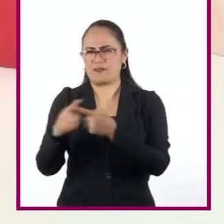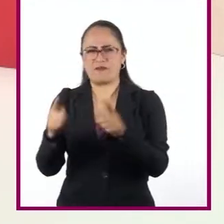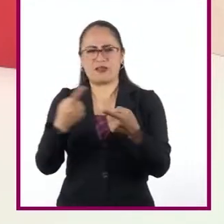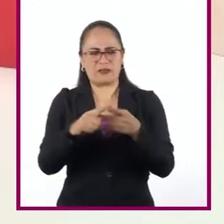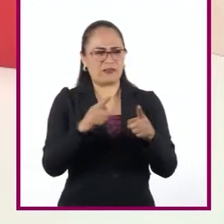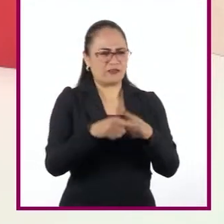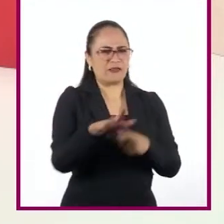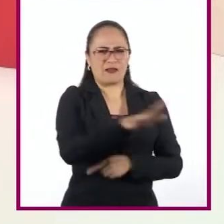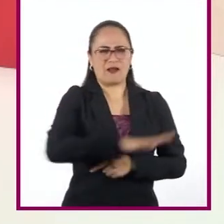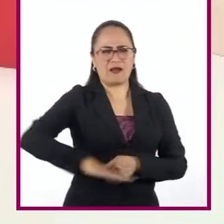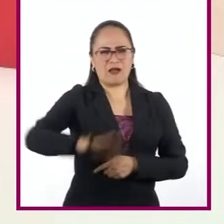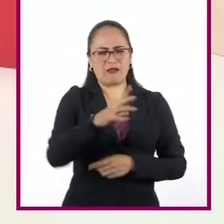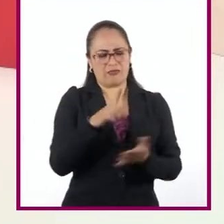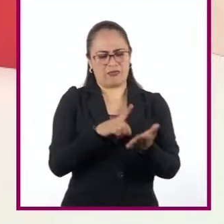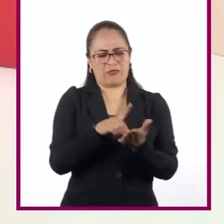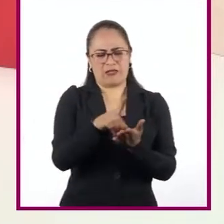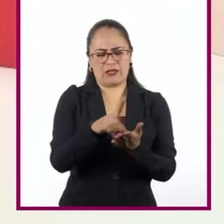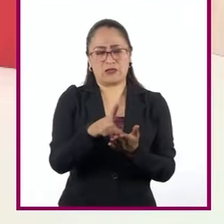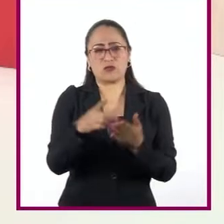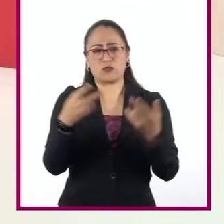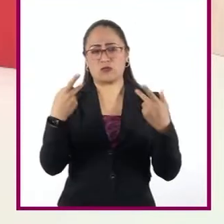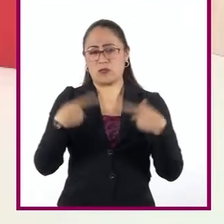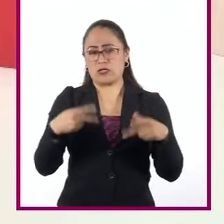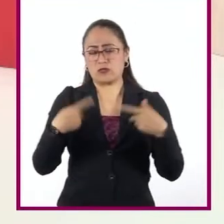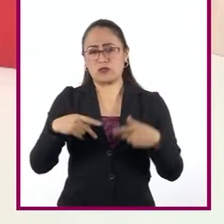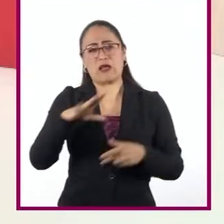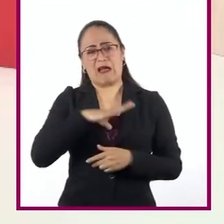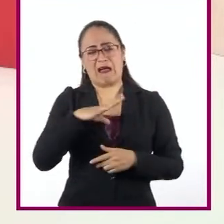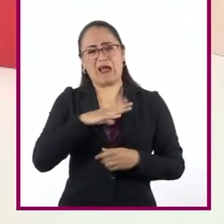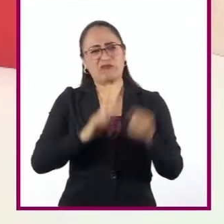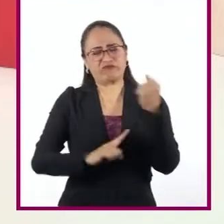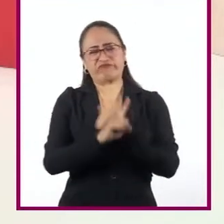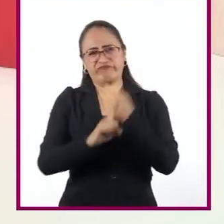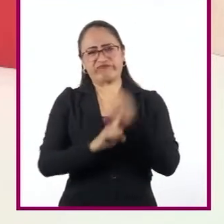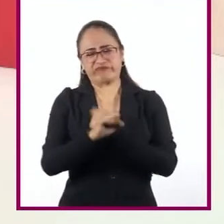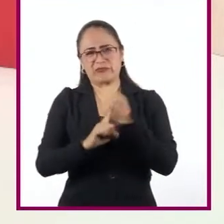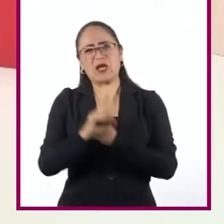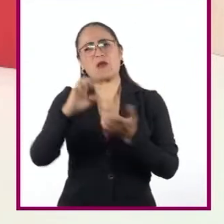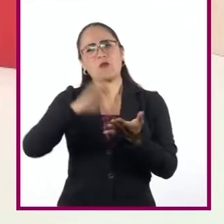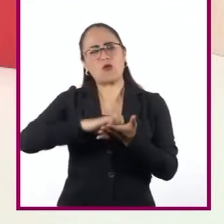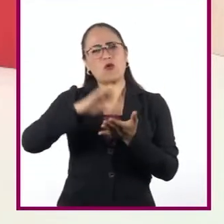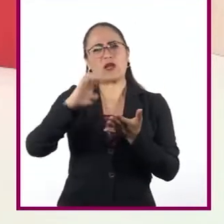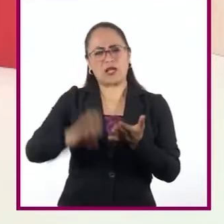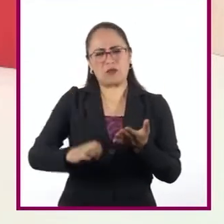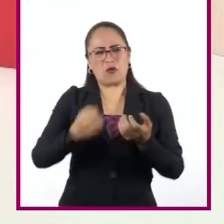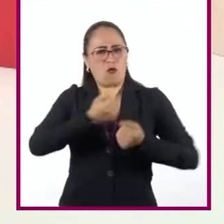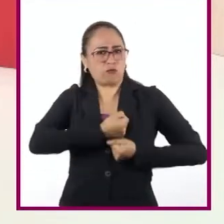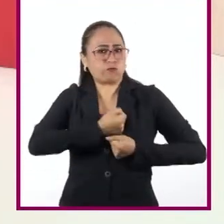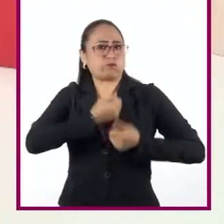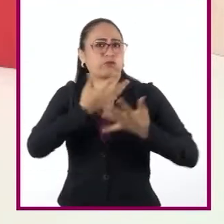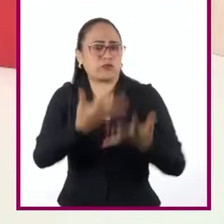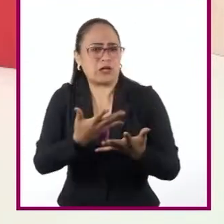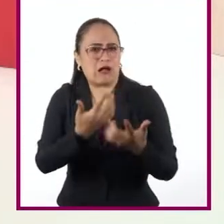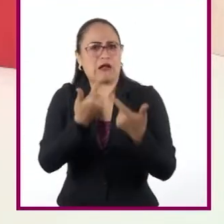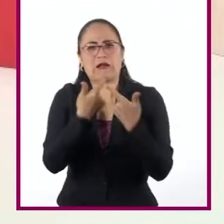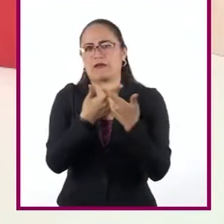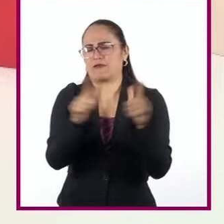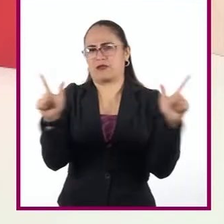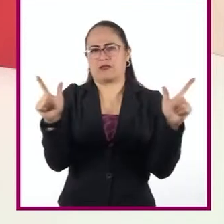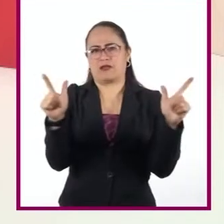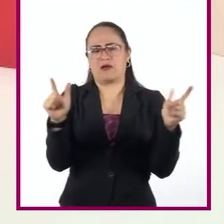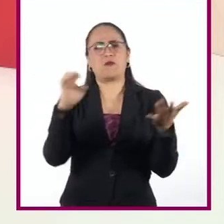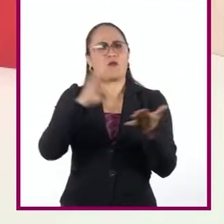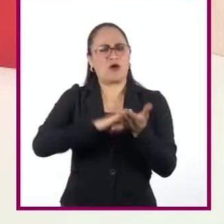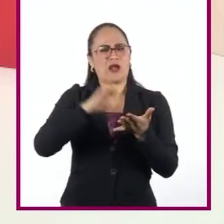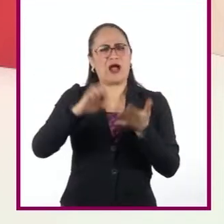las personas pueden generar conflictos. Por ejemplo, el derecho a la libertad de expresión de Juan podría parecer